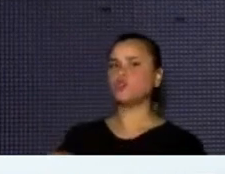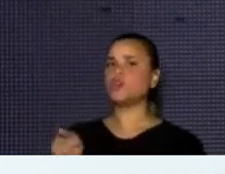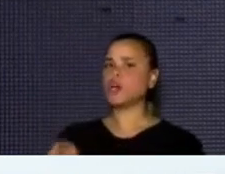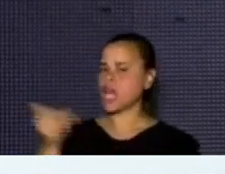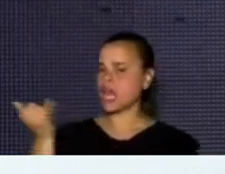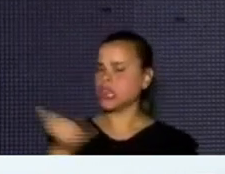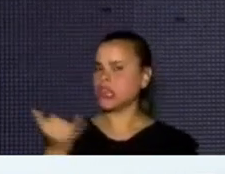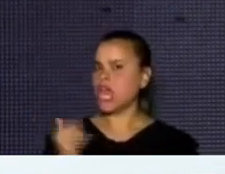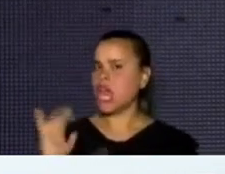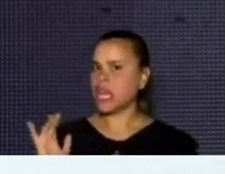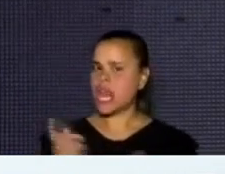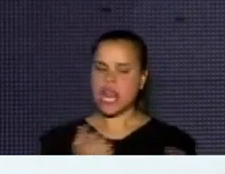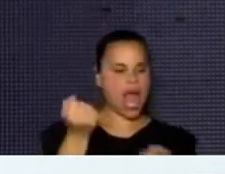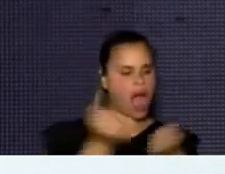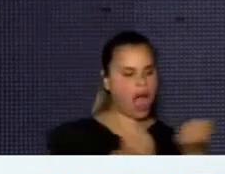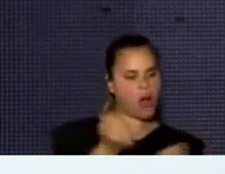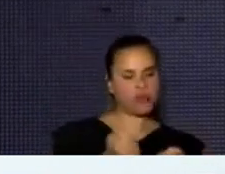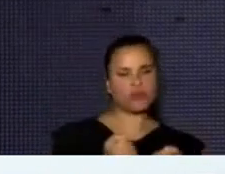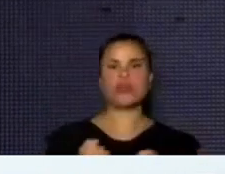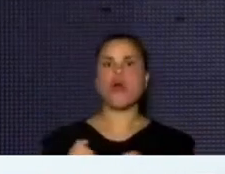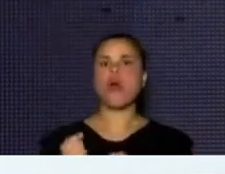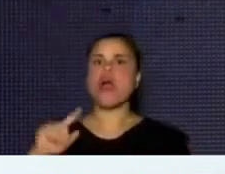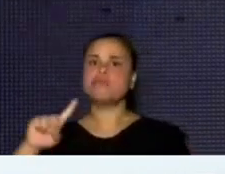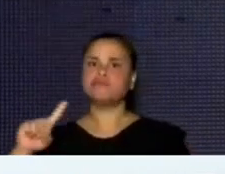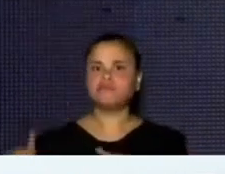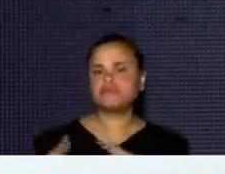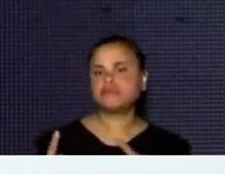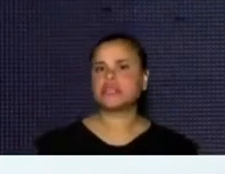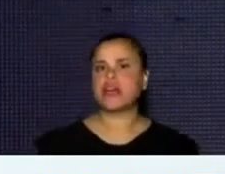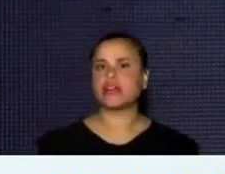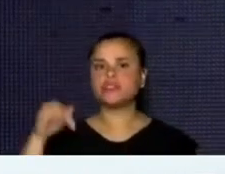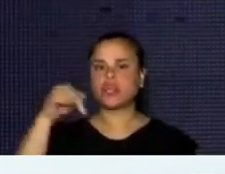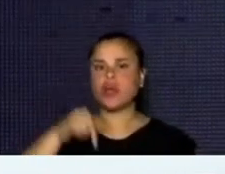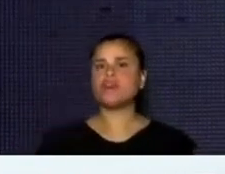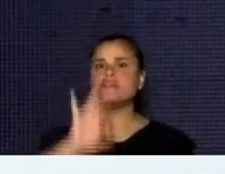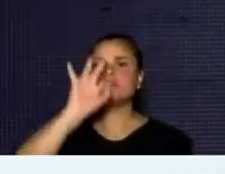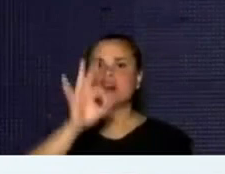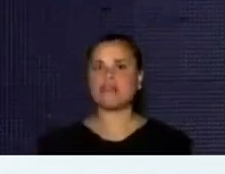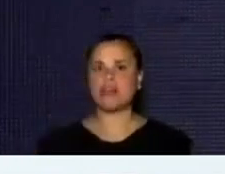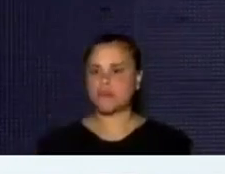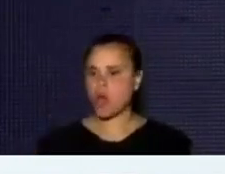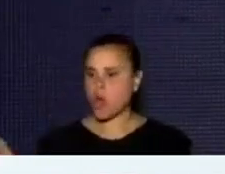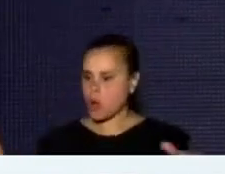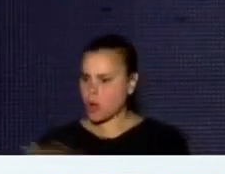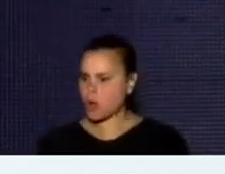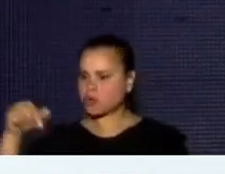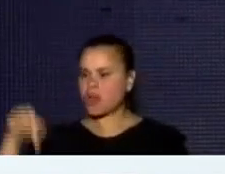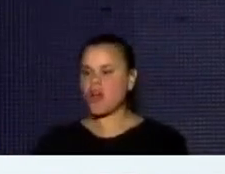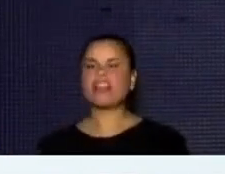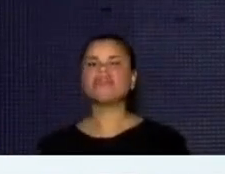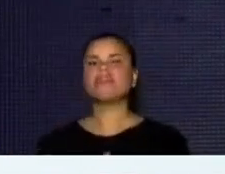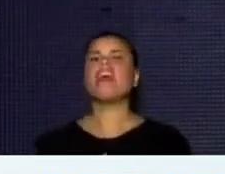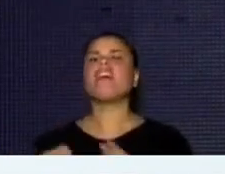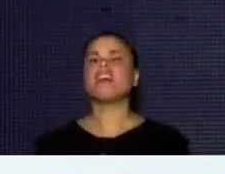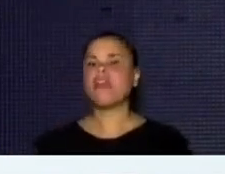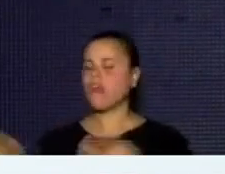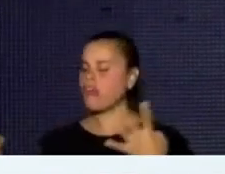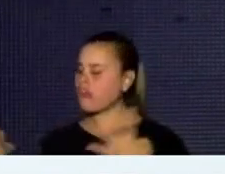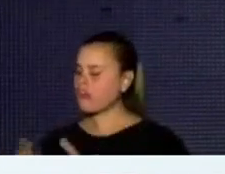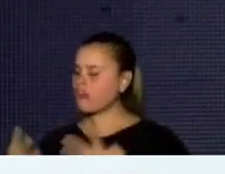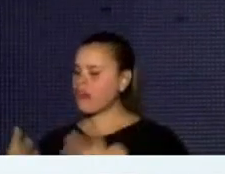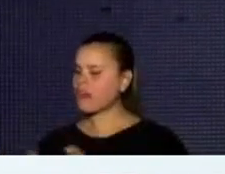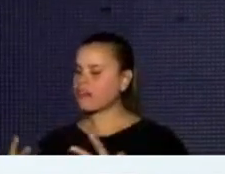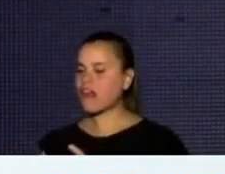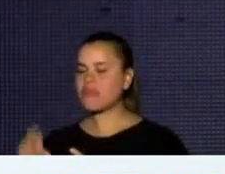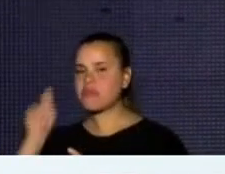y ataca a alguien que no se puede defender o a los discapacitados o a las personas más vulnerables, realmente no, ya no